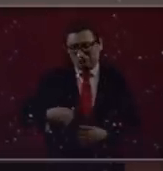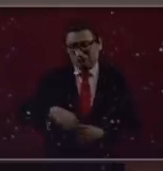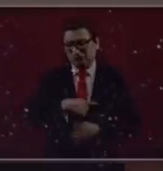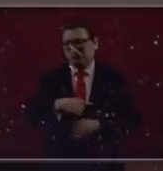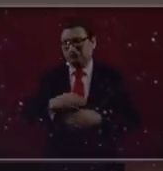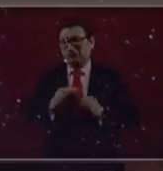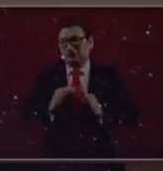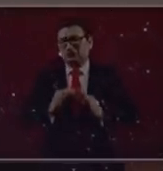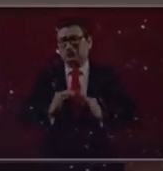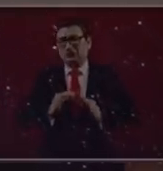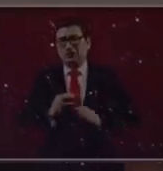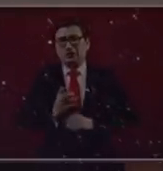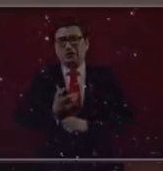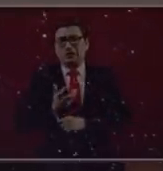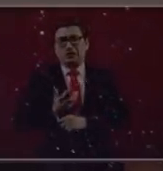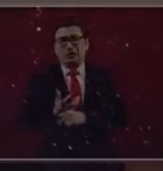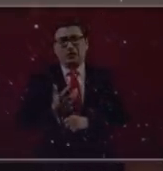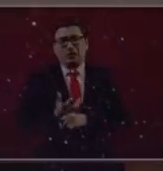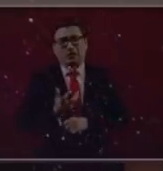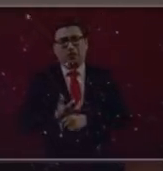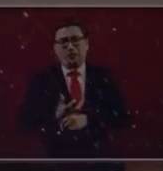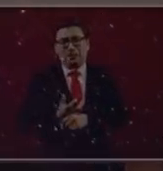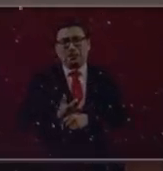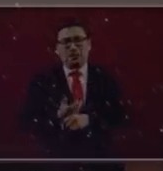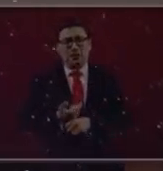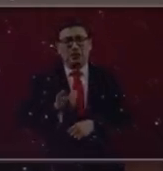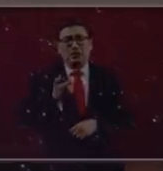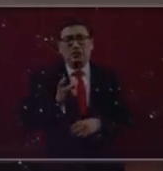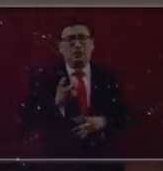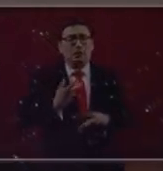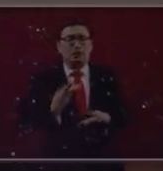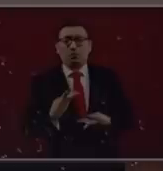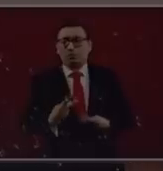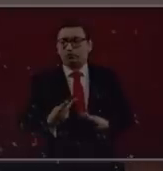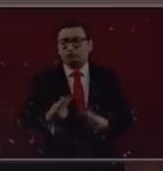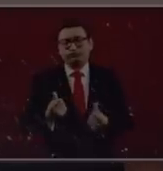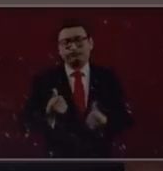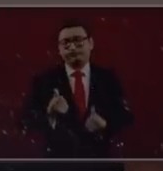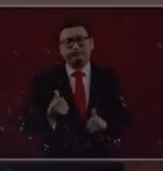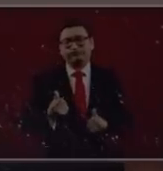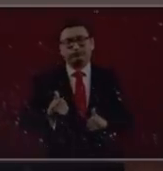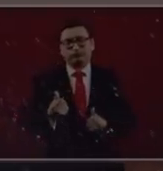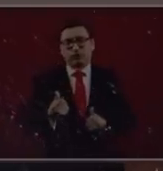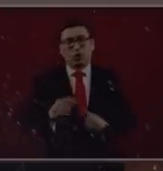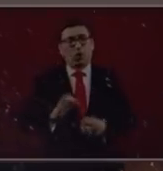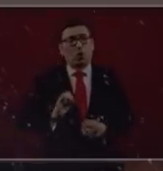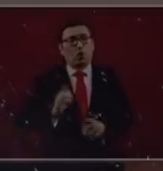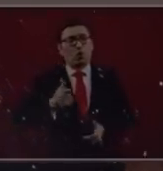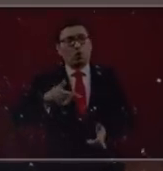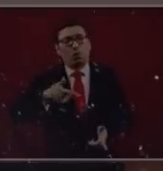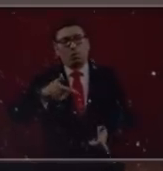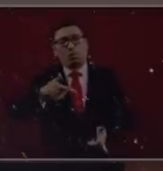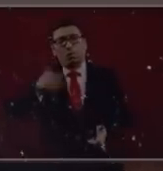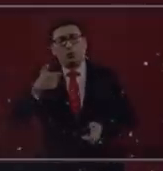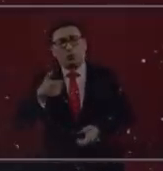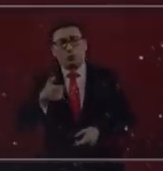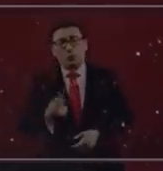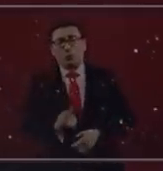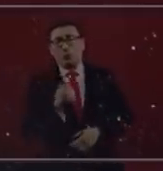sentido figurado, claro. Pero que esto se acabe de verdad. Porque en verdad ellos controlan todas las